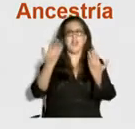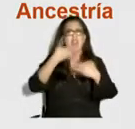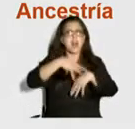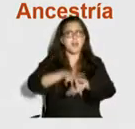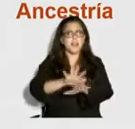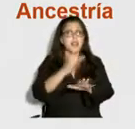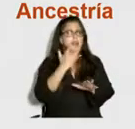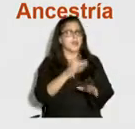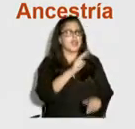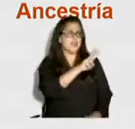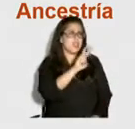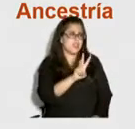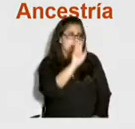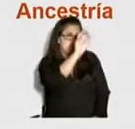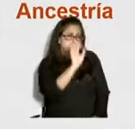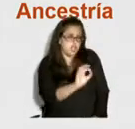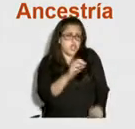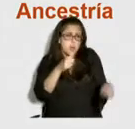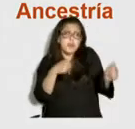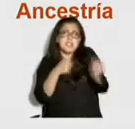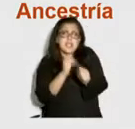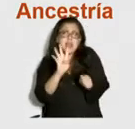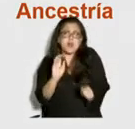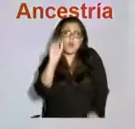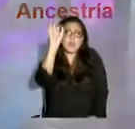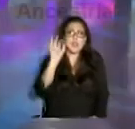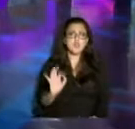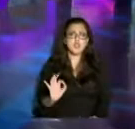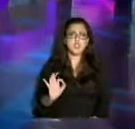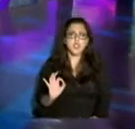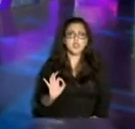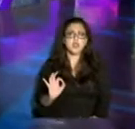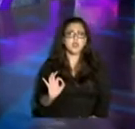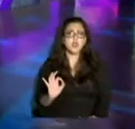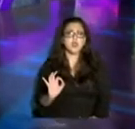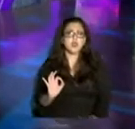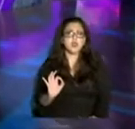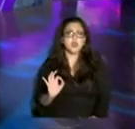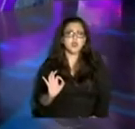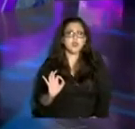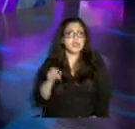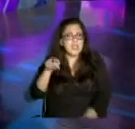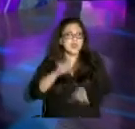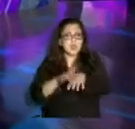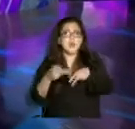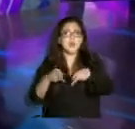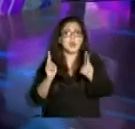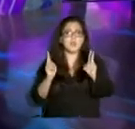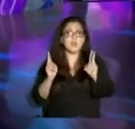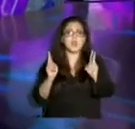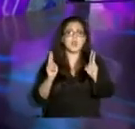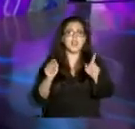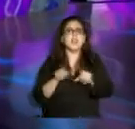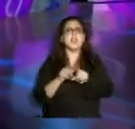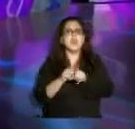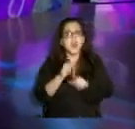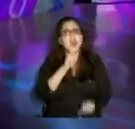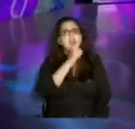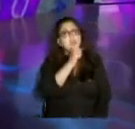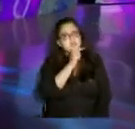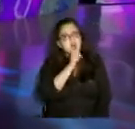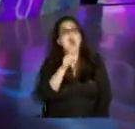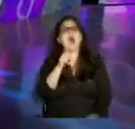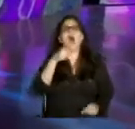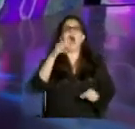cerca del 40%, bastante más cerca del 40% que del 1 o el 0. Eso nos permite inferir que el porcentaje